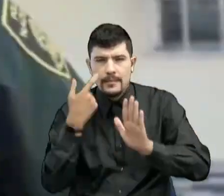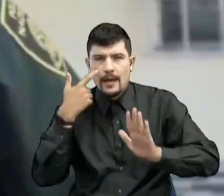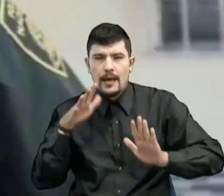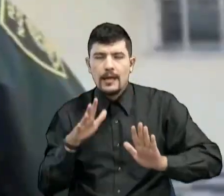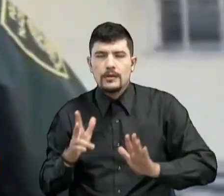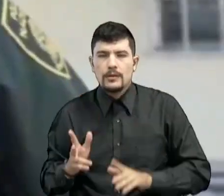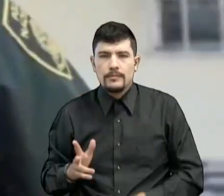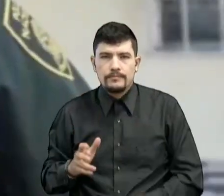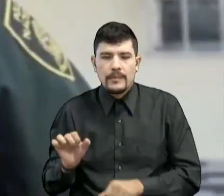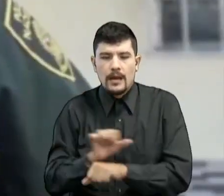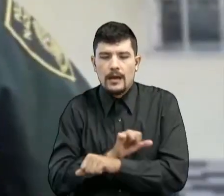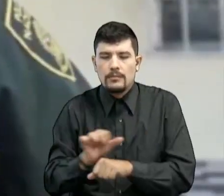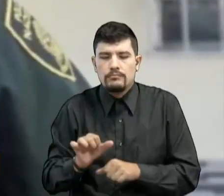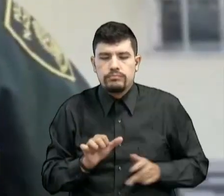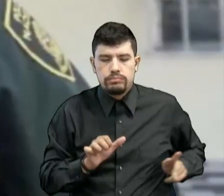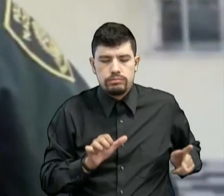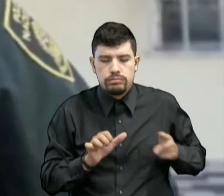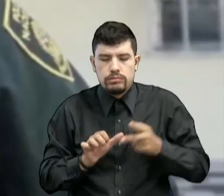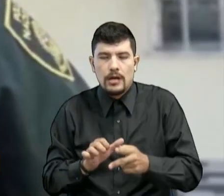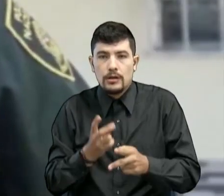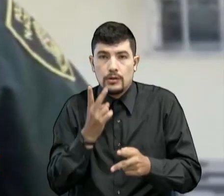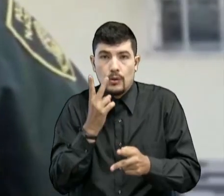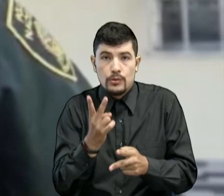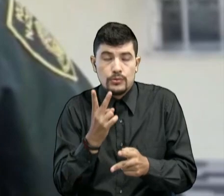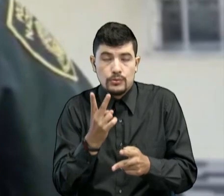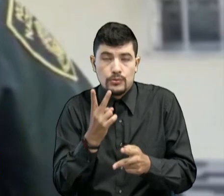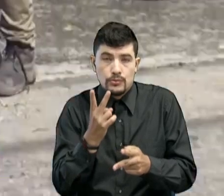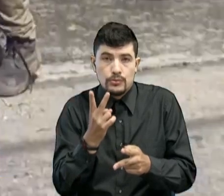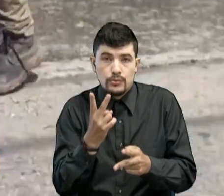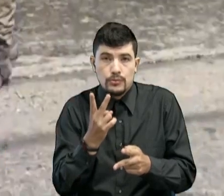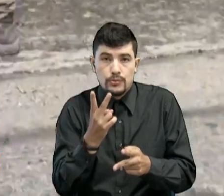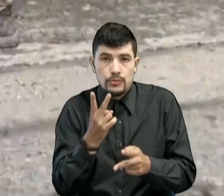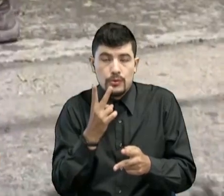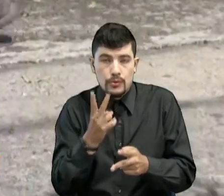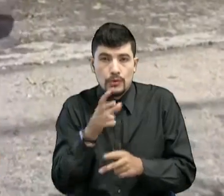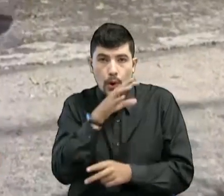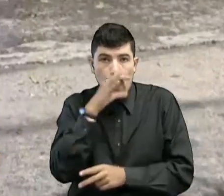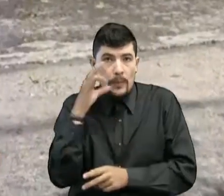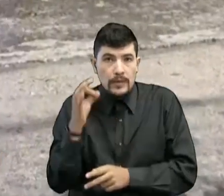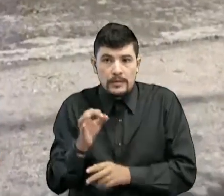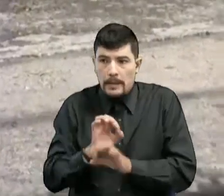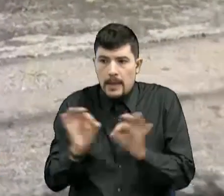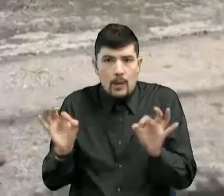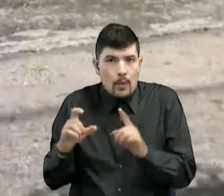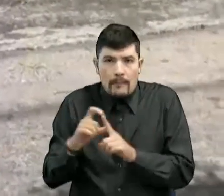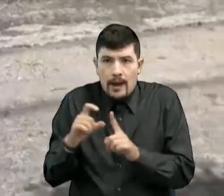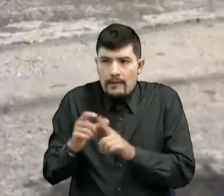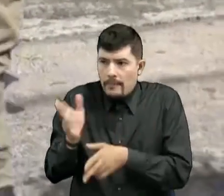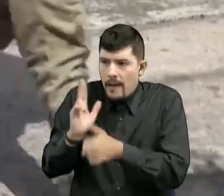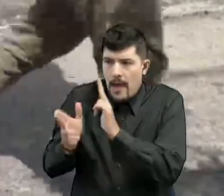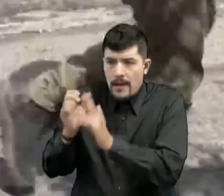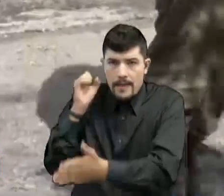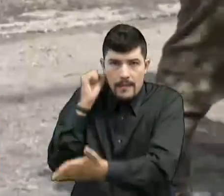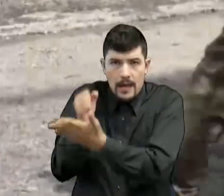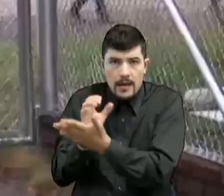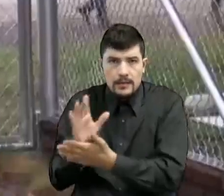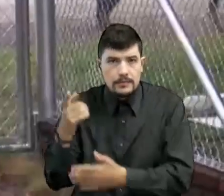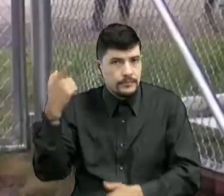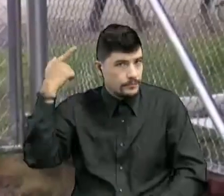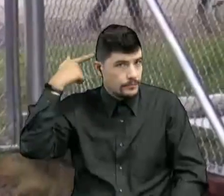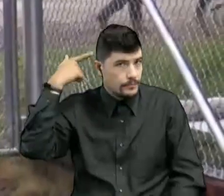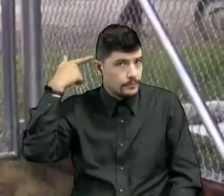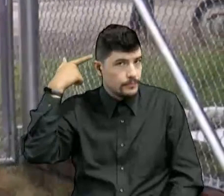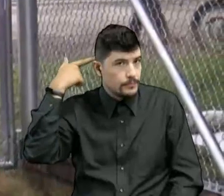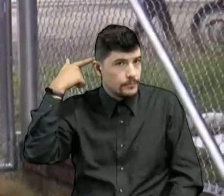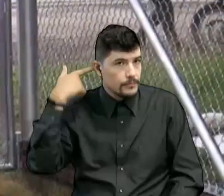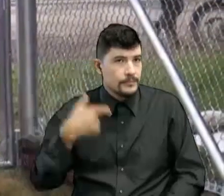sujetos en una motocicleta negra y sin mediar palabra le disparan con arma de fuego en la parte posterior de la cabeza.